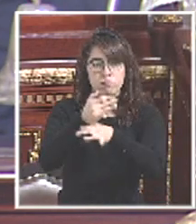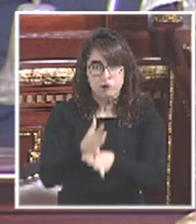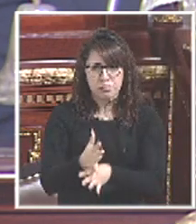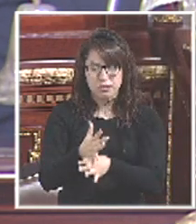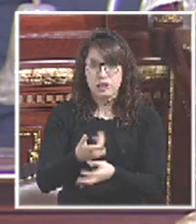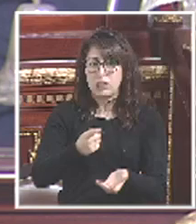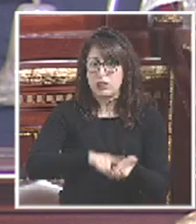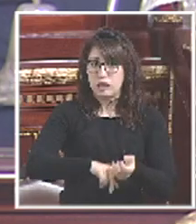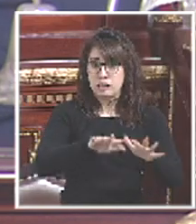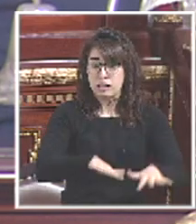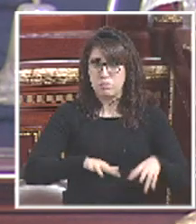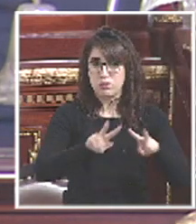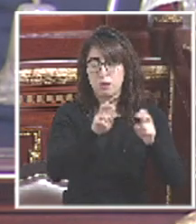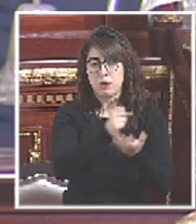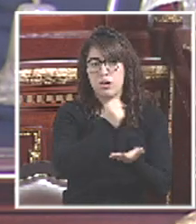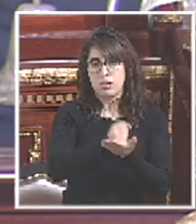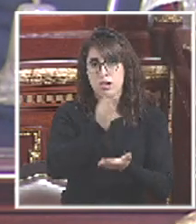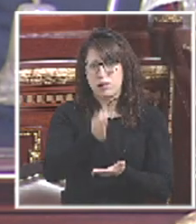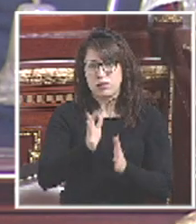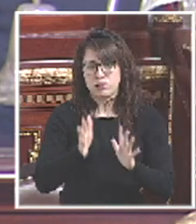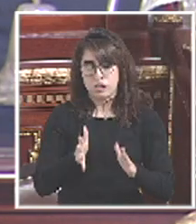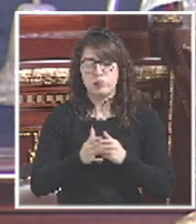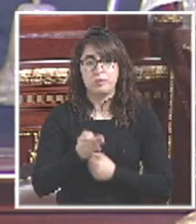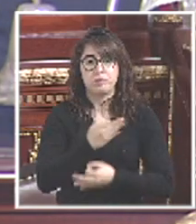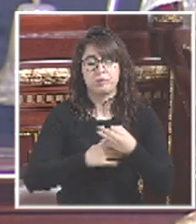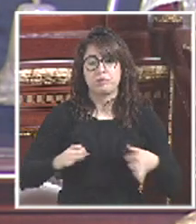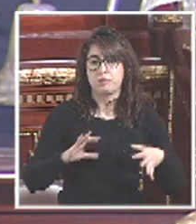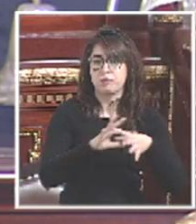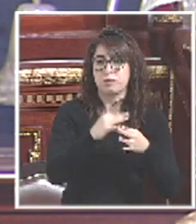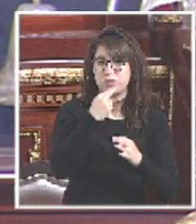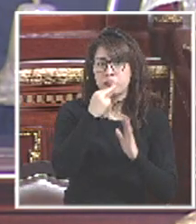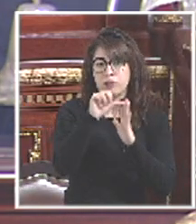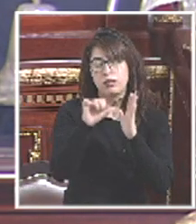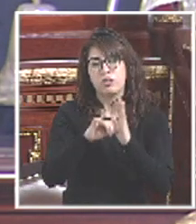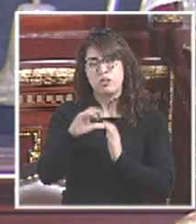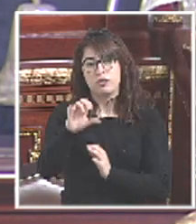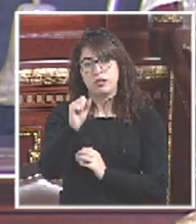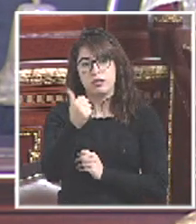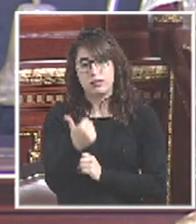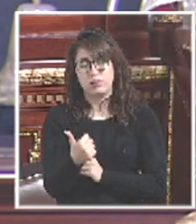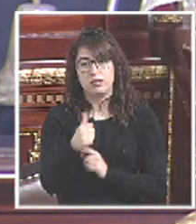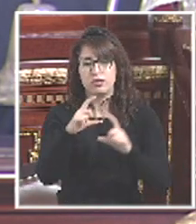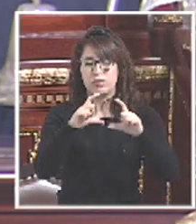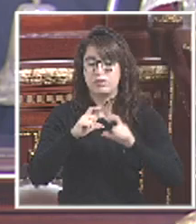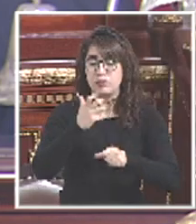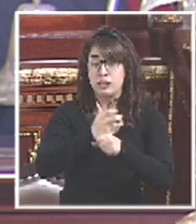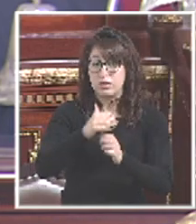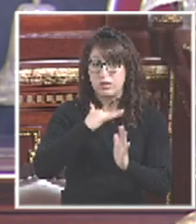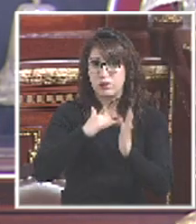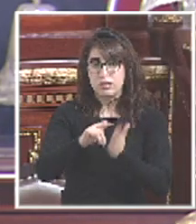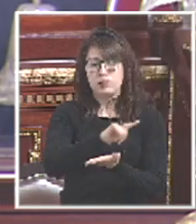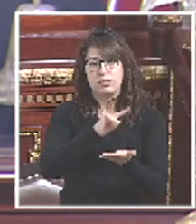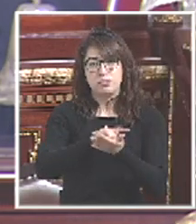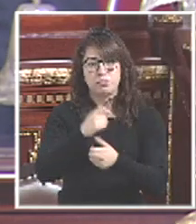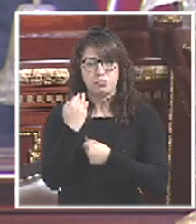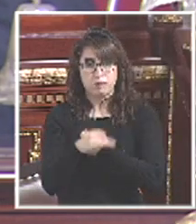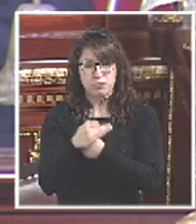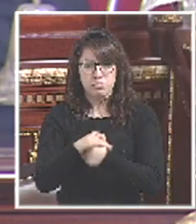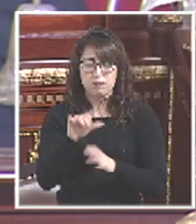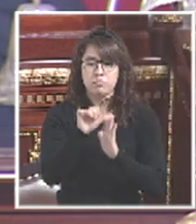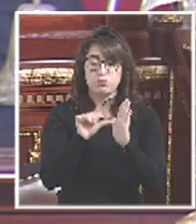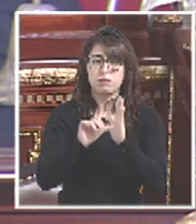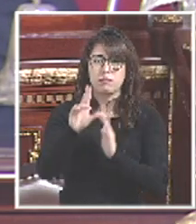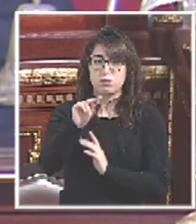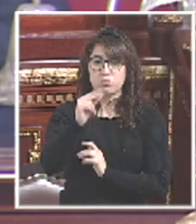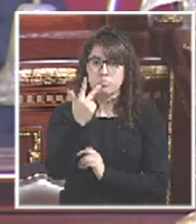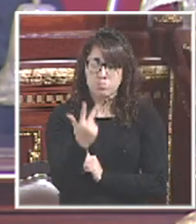a un asunto aprobado por el Pleno, con fundamento en lo dispuesto por el artículo 66, fracción 5 de la Ley Orgánica y el artículo